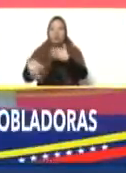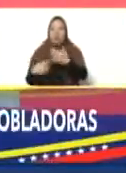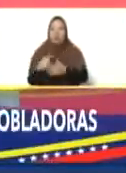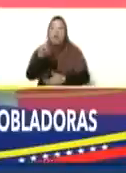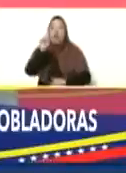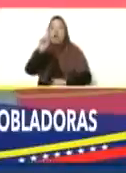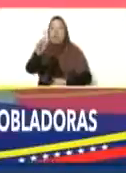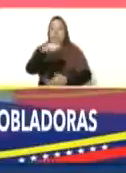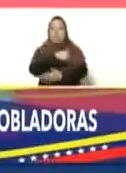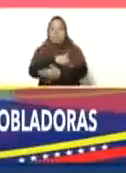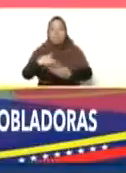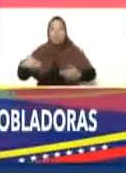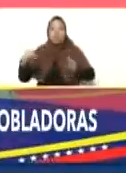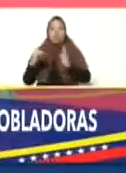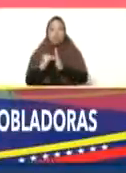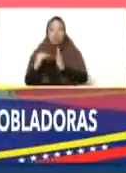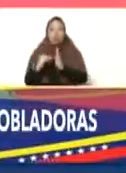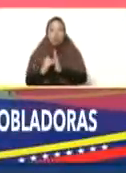millones